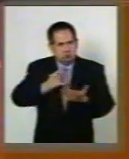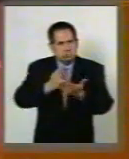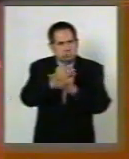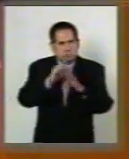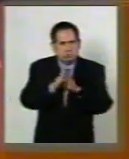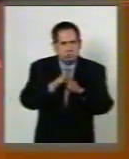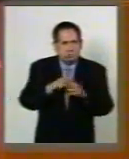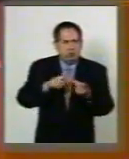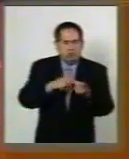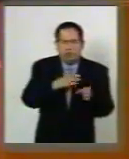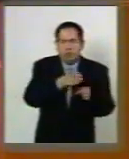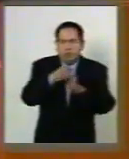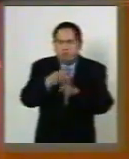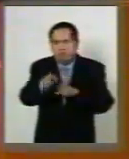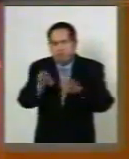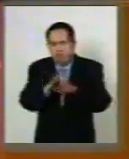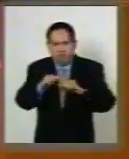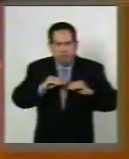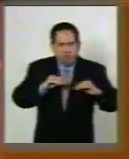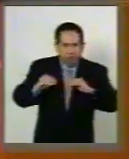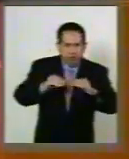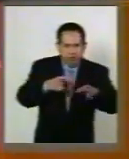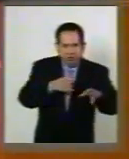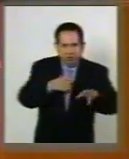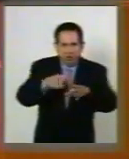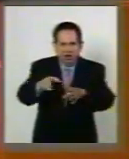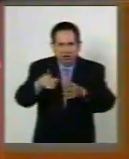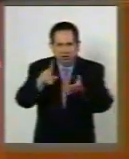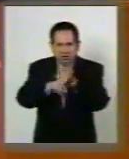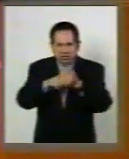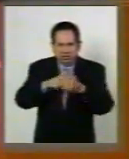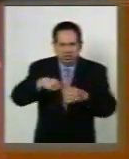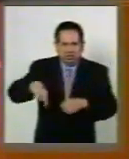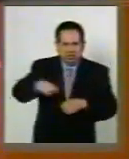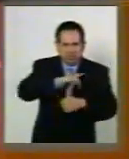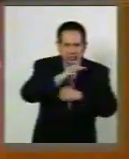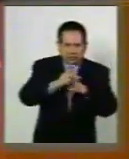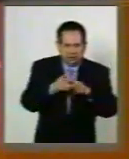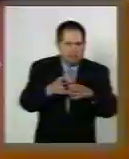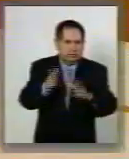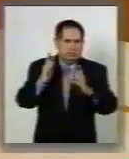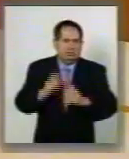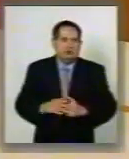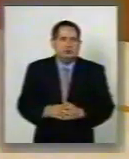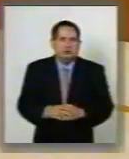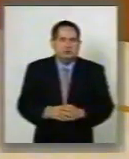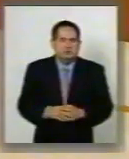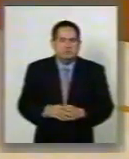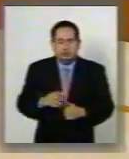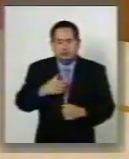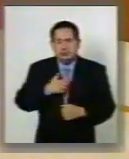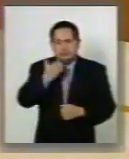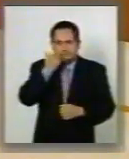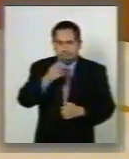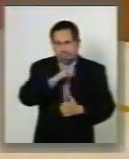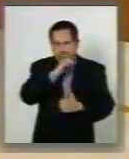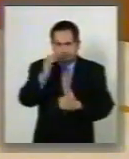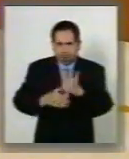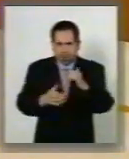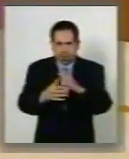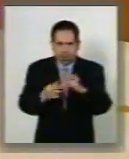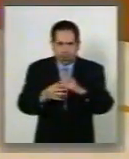hacia dónde estaba moviéndose nuestro país. Quiero terminar